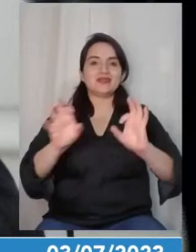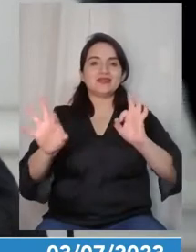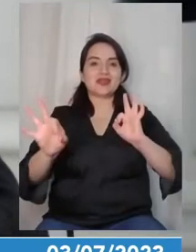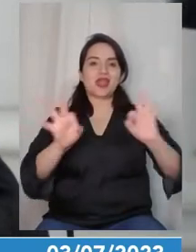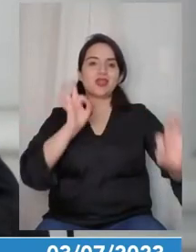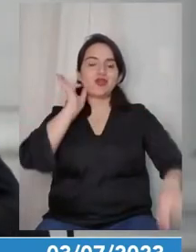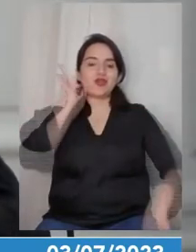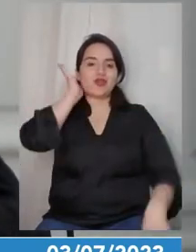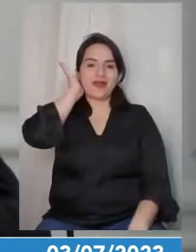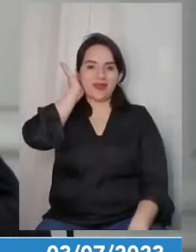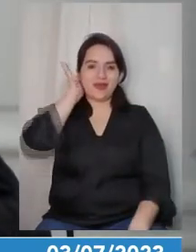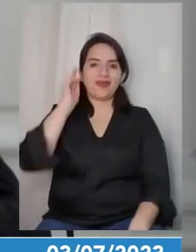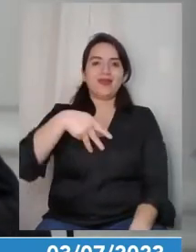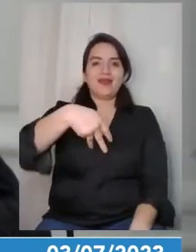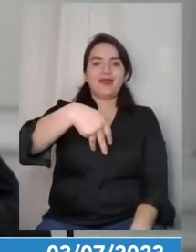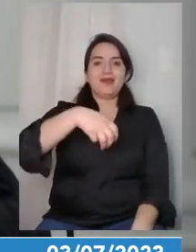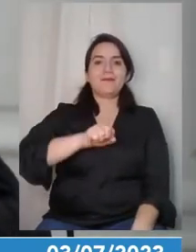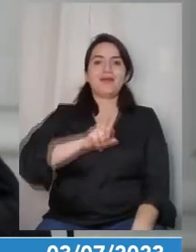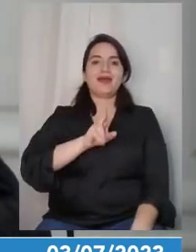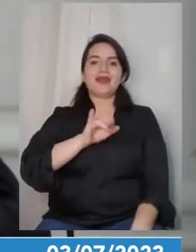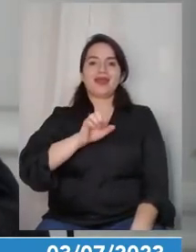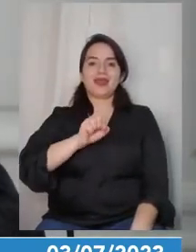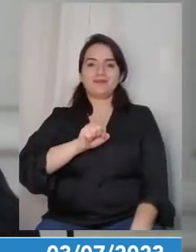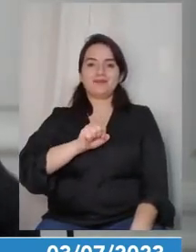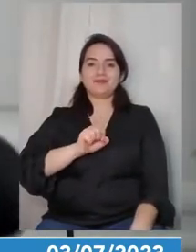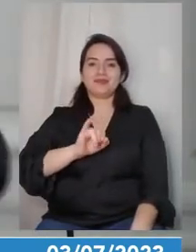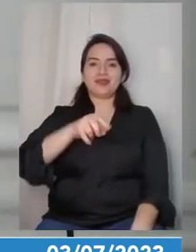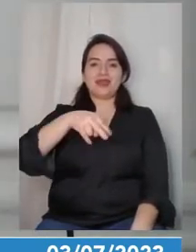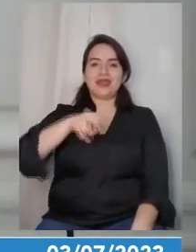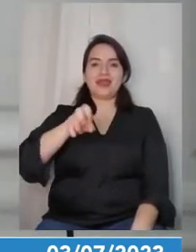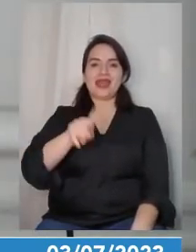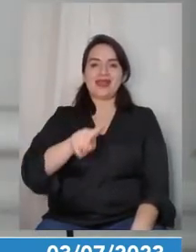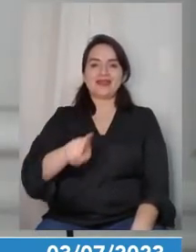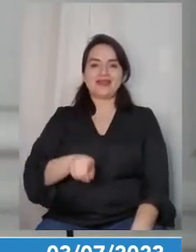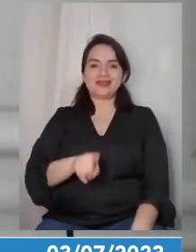María Inés Figari.